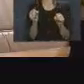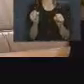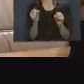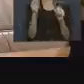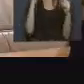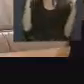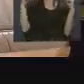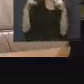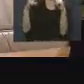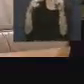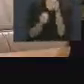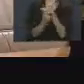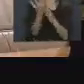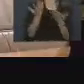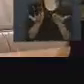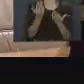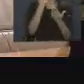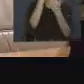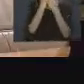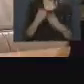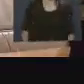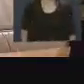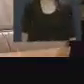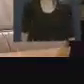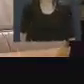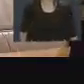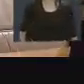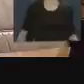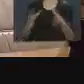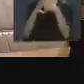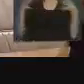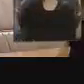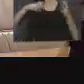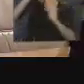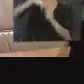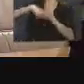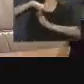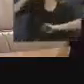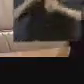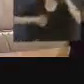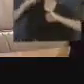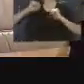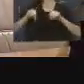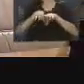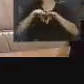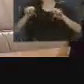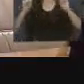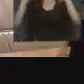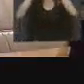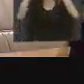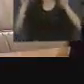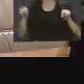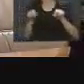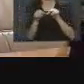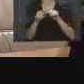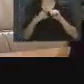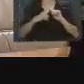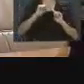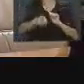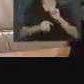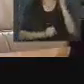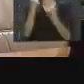moderna deo se de ar estos megaproyectos a través de un acuerdo marco exigiéndole a la